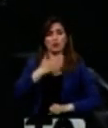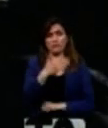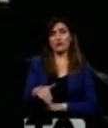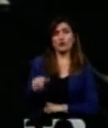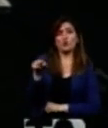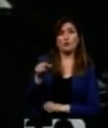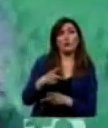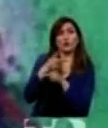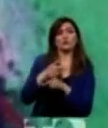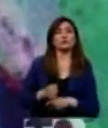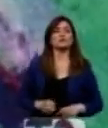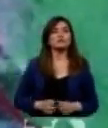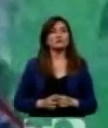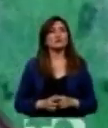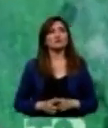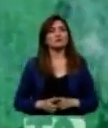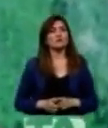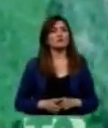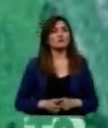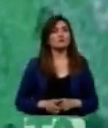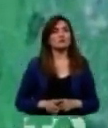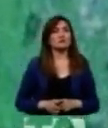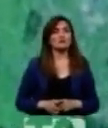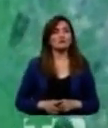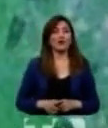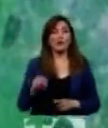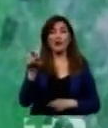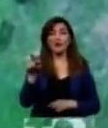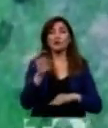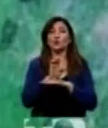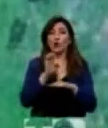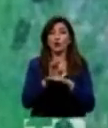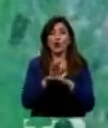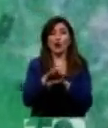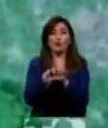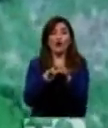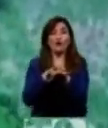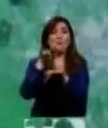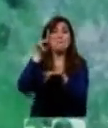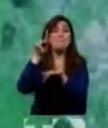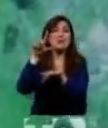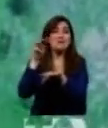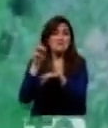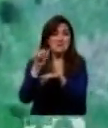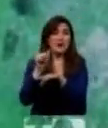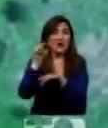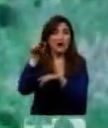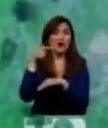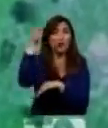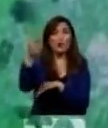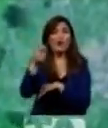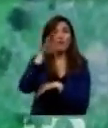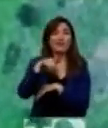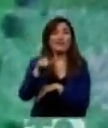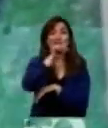frontera está protegida. Las dos realidades, esta parte es Ecuador con cultivos de palma, y acá tienes Colombia con cultivo de coca